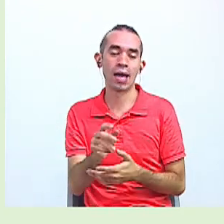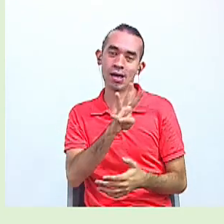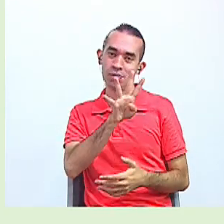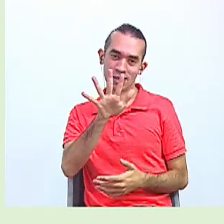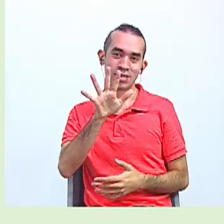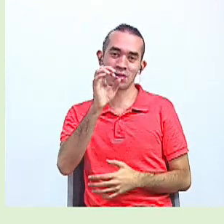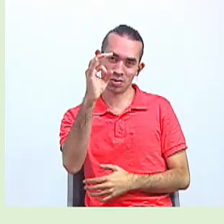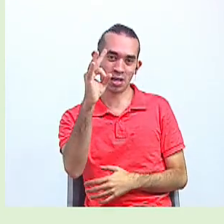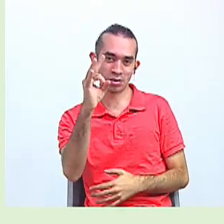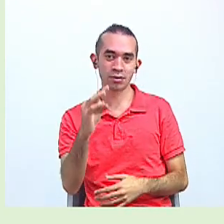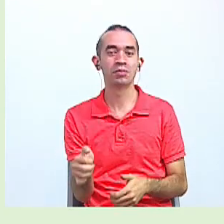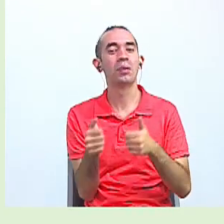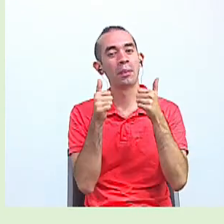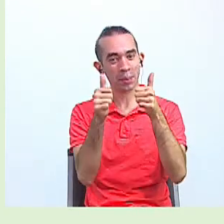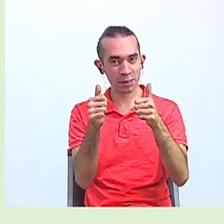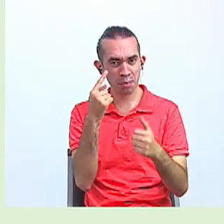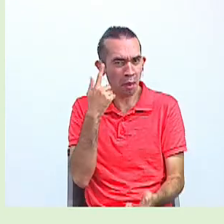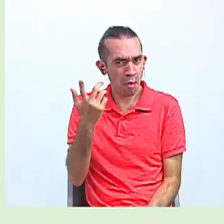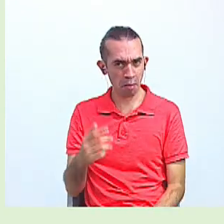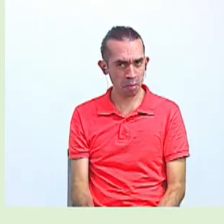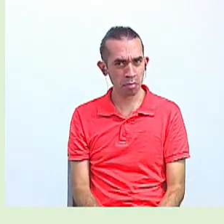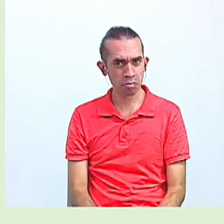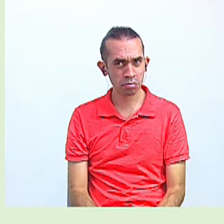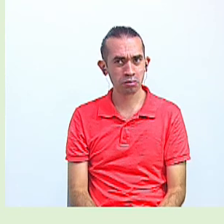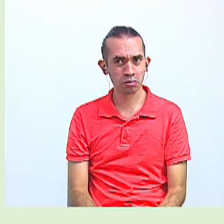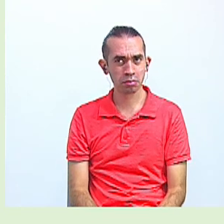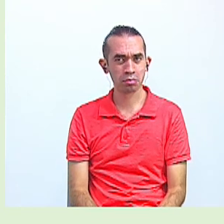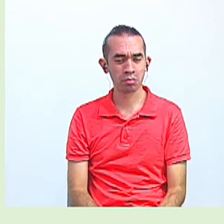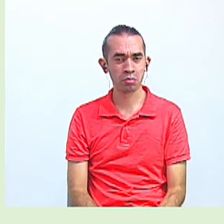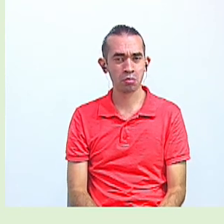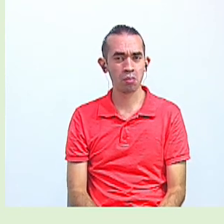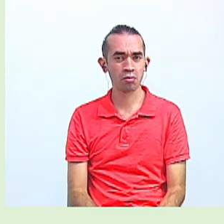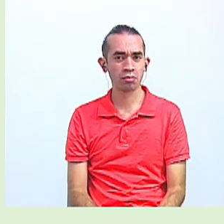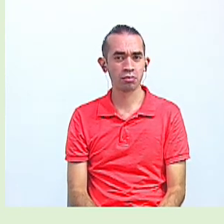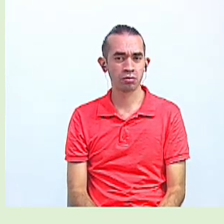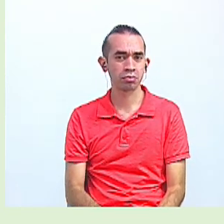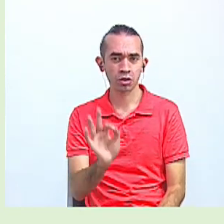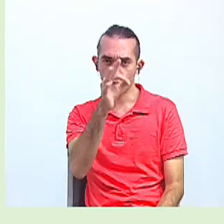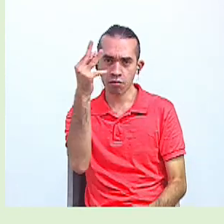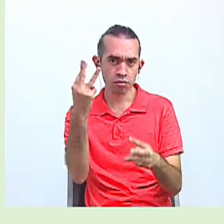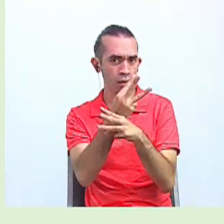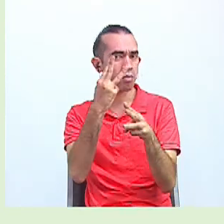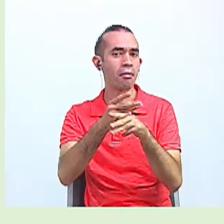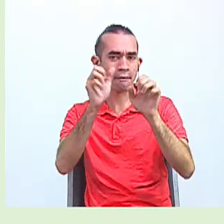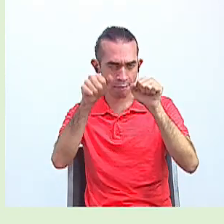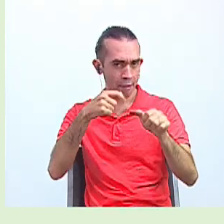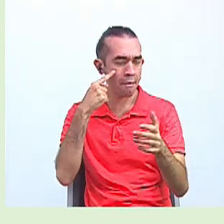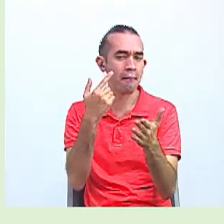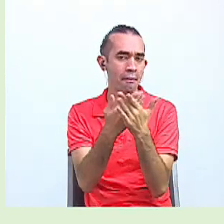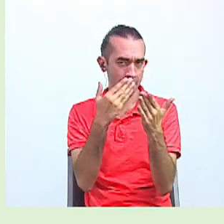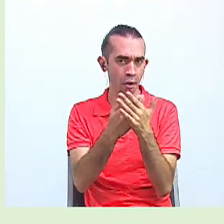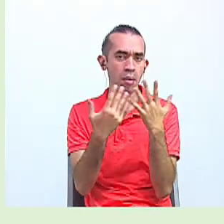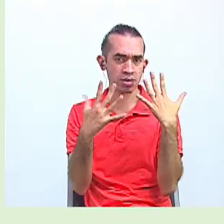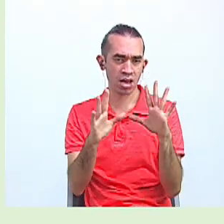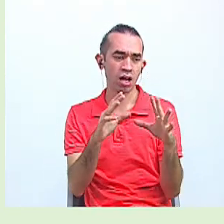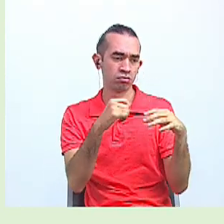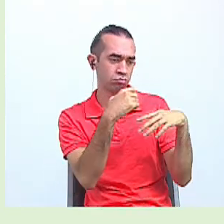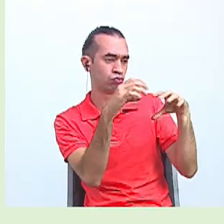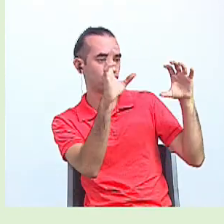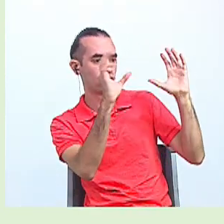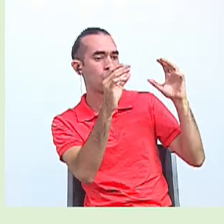45 grados. Muy bien, ven cómo de manera también matemática podemos comprobar lo que hicimos con Google